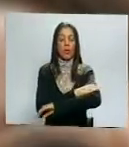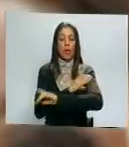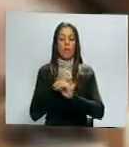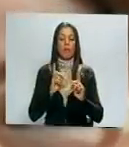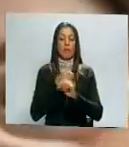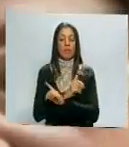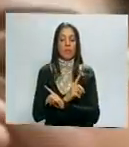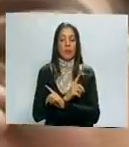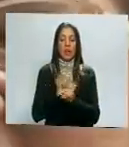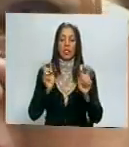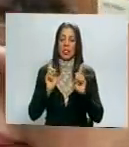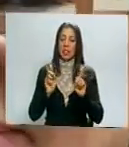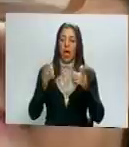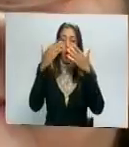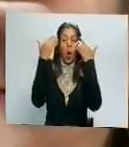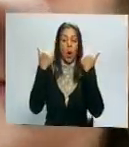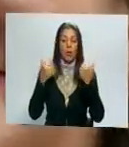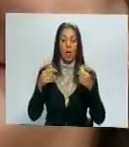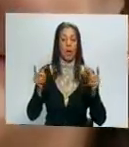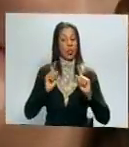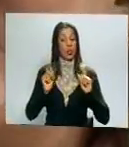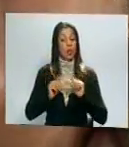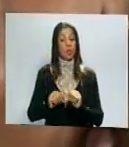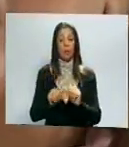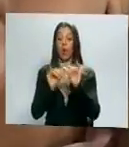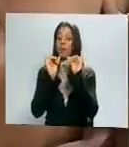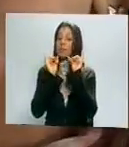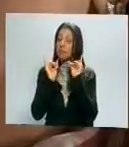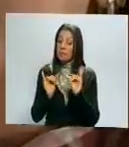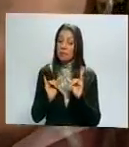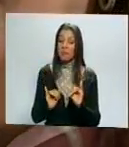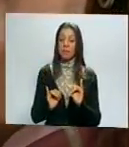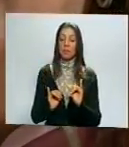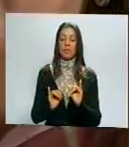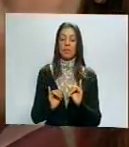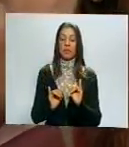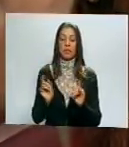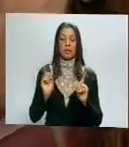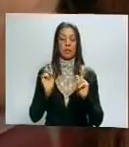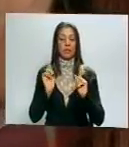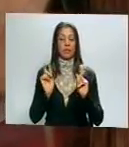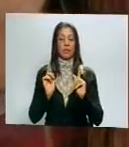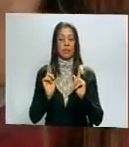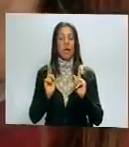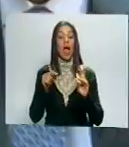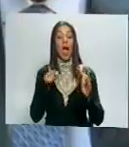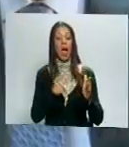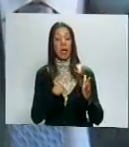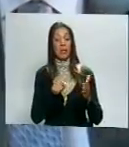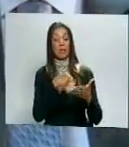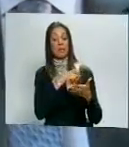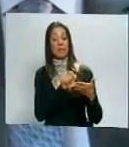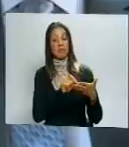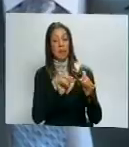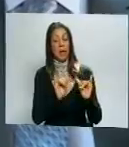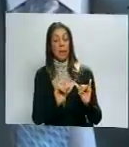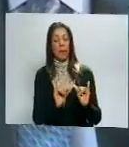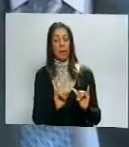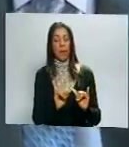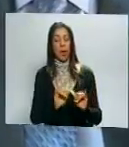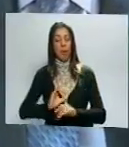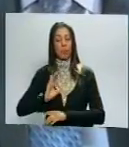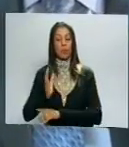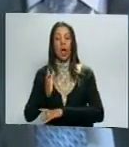ya se pasó la página. No, aquí no se ha pasado la página para nada, en verdad. No, no. Eso está allí. La